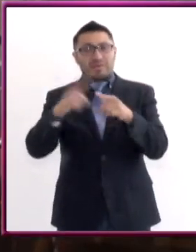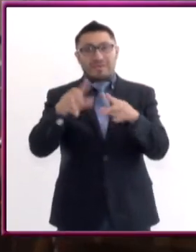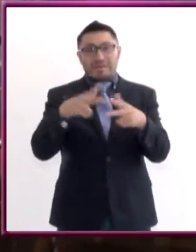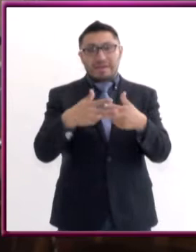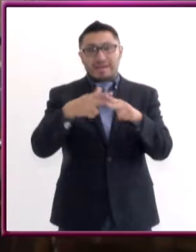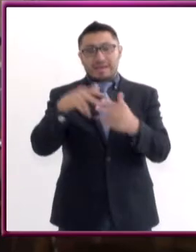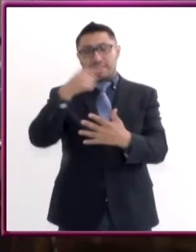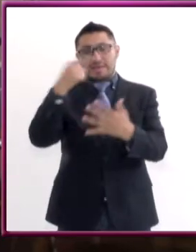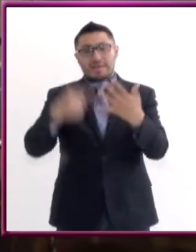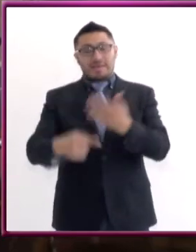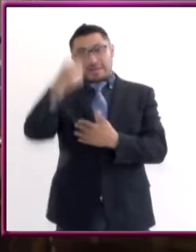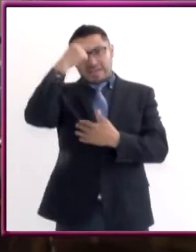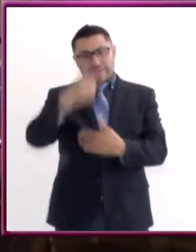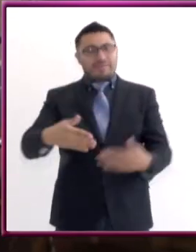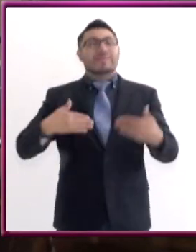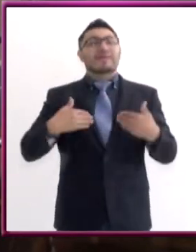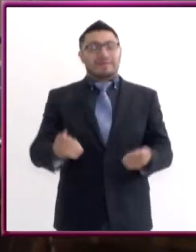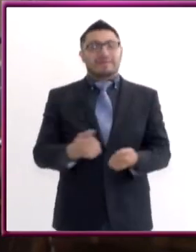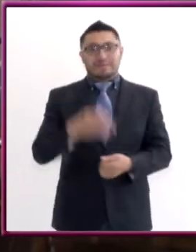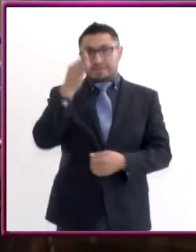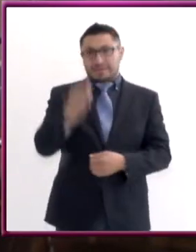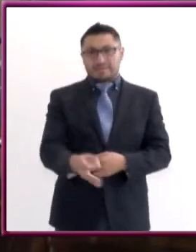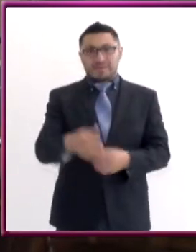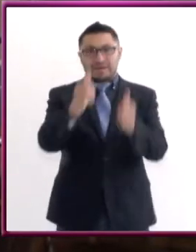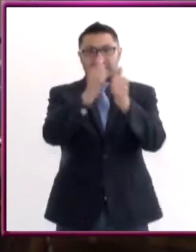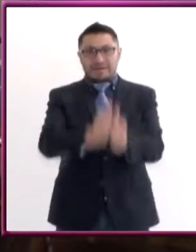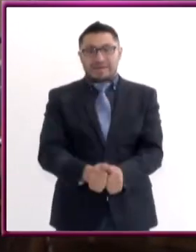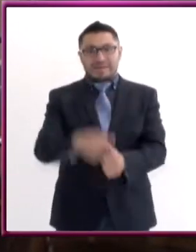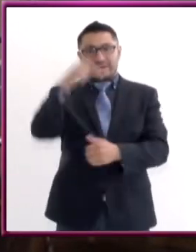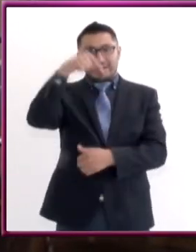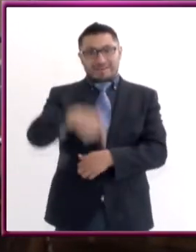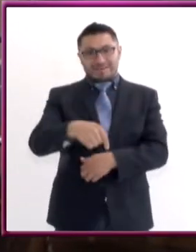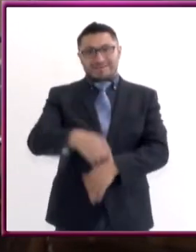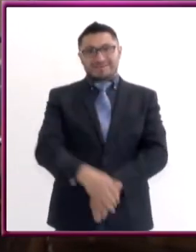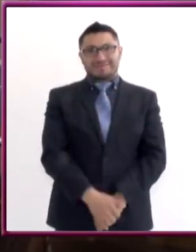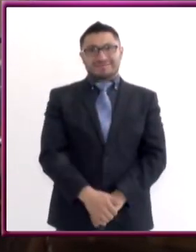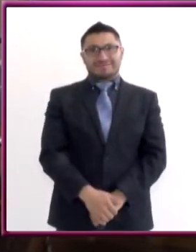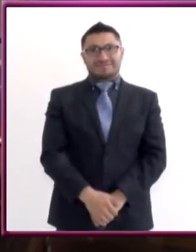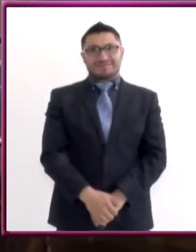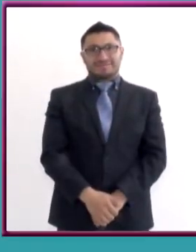para entenderlo y enfrentarlo. Quédate con nosotros en Jóvenes en TV.